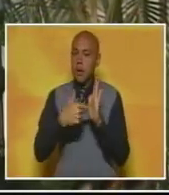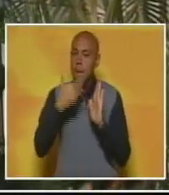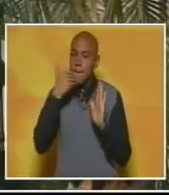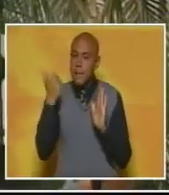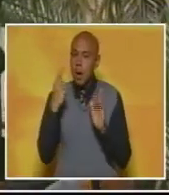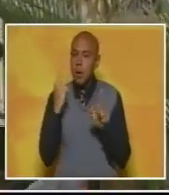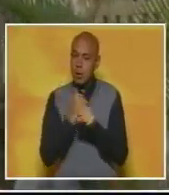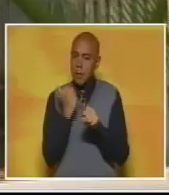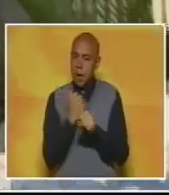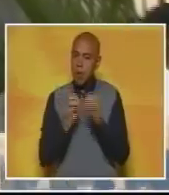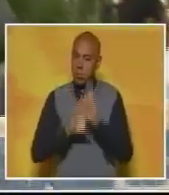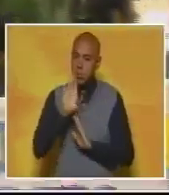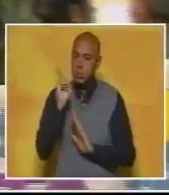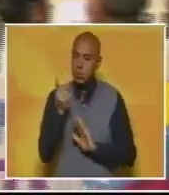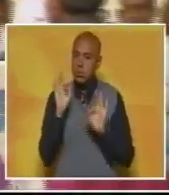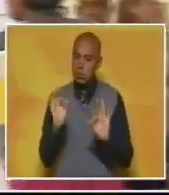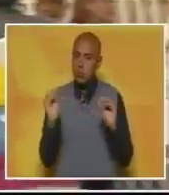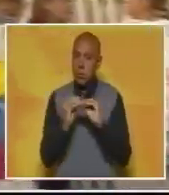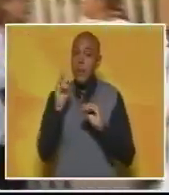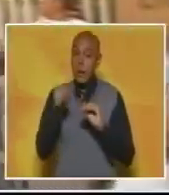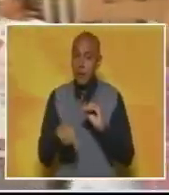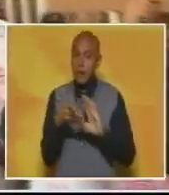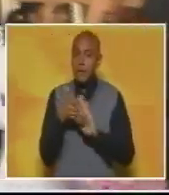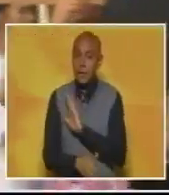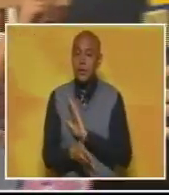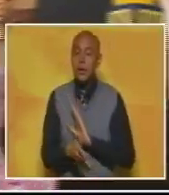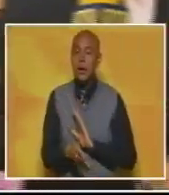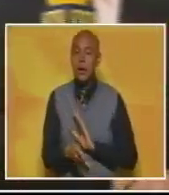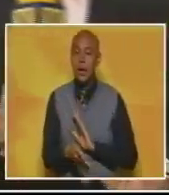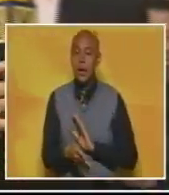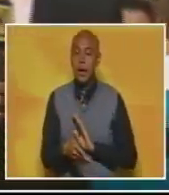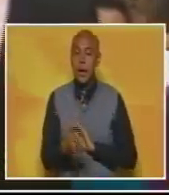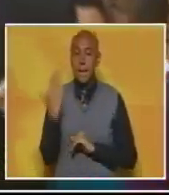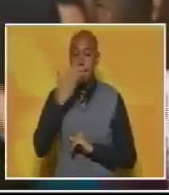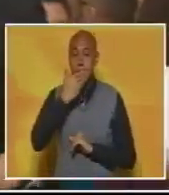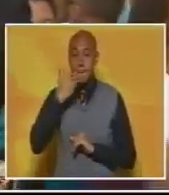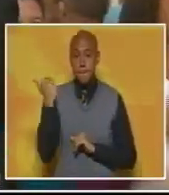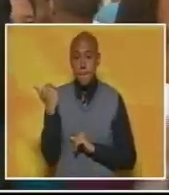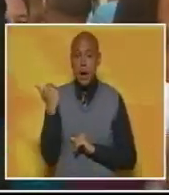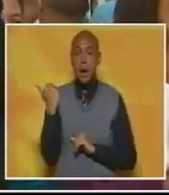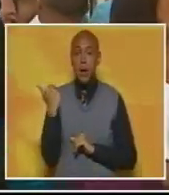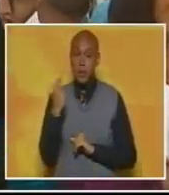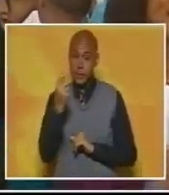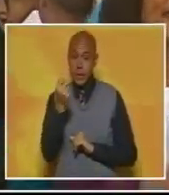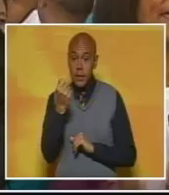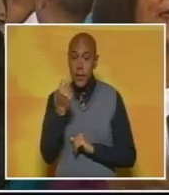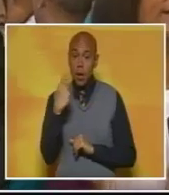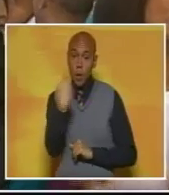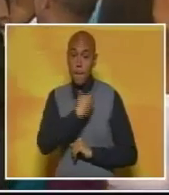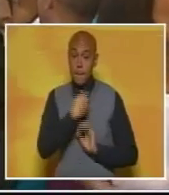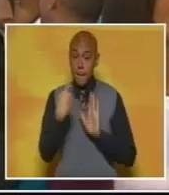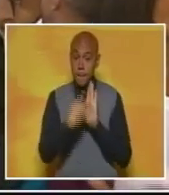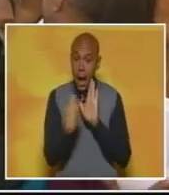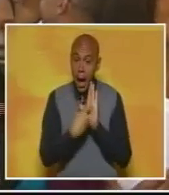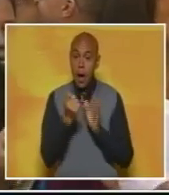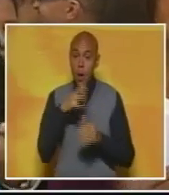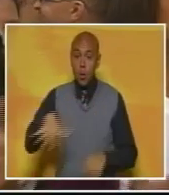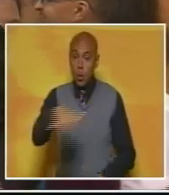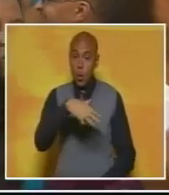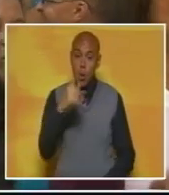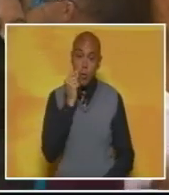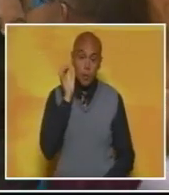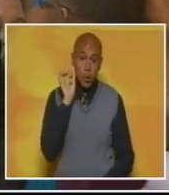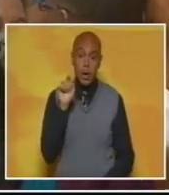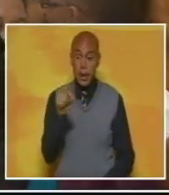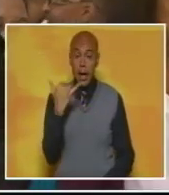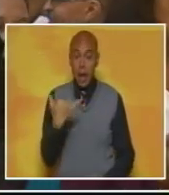mejores condiciones laborales y también una mejor percepción de salario para hacer frente